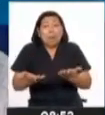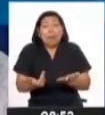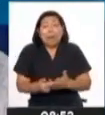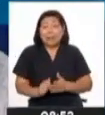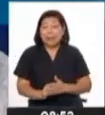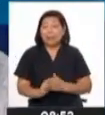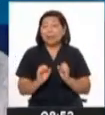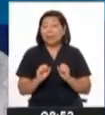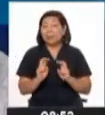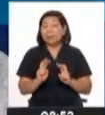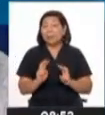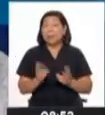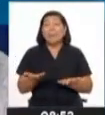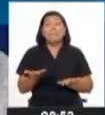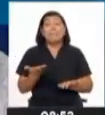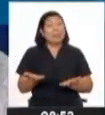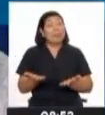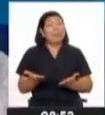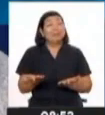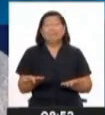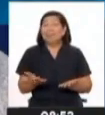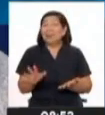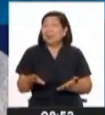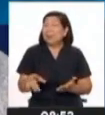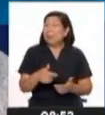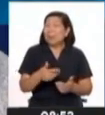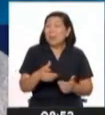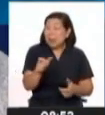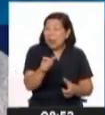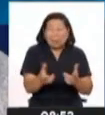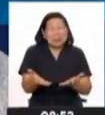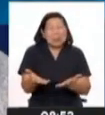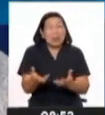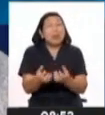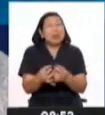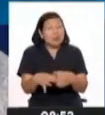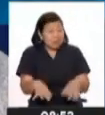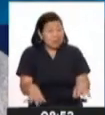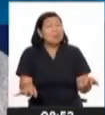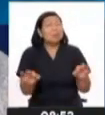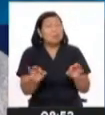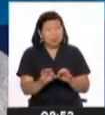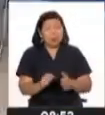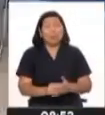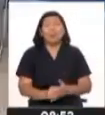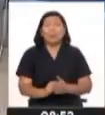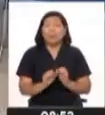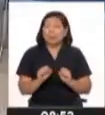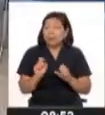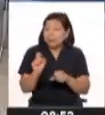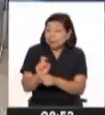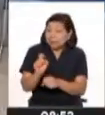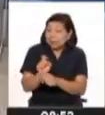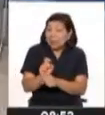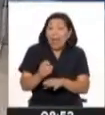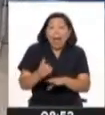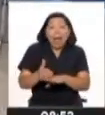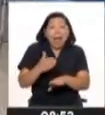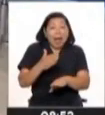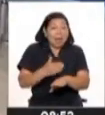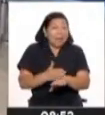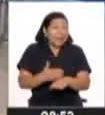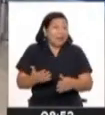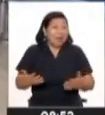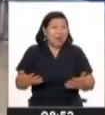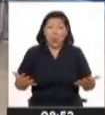es así como estamos generando una sociedad insalubre. Qué importante es que podamos educarnos. Claro, antes de pronto